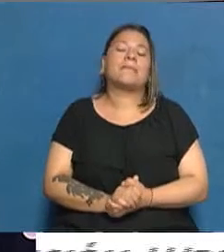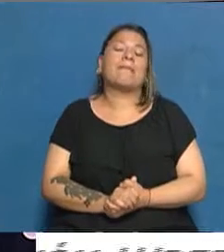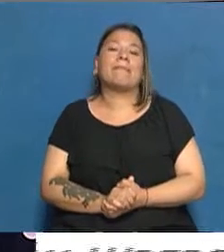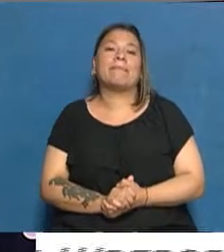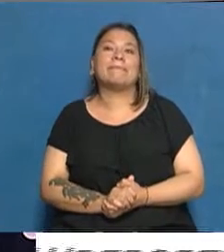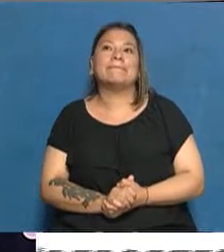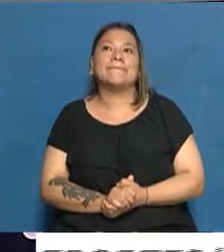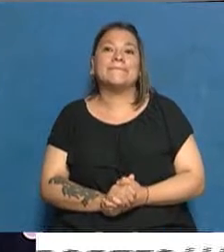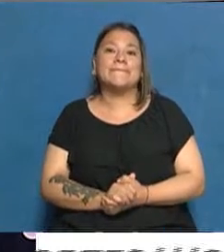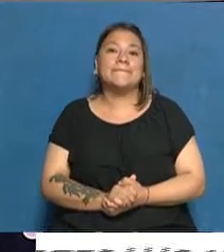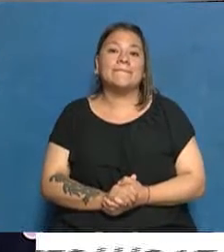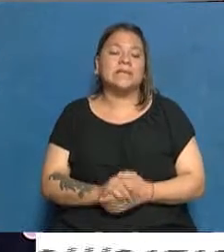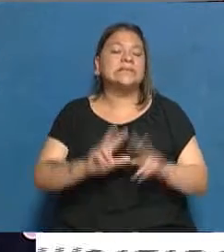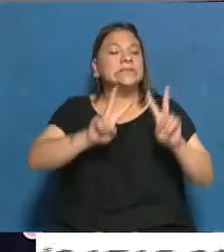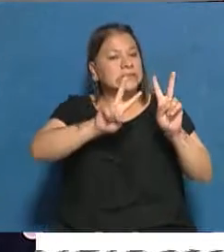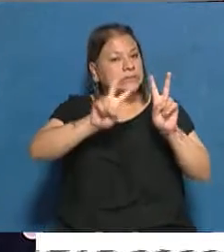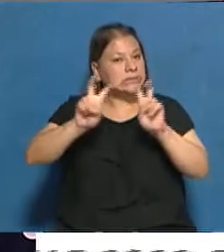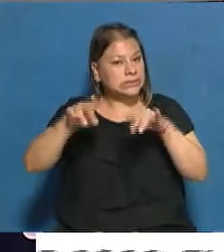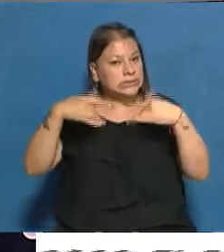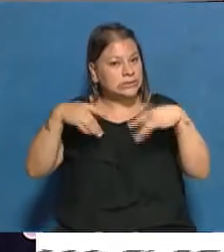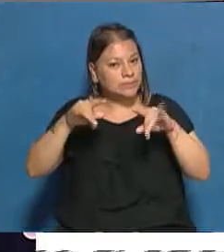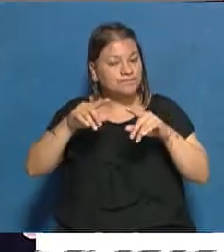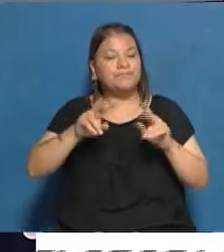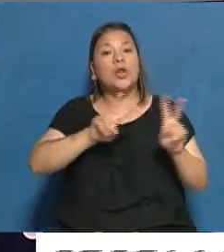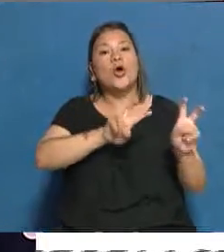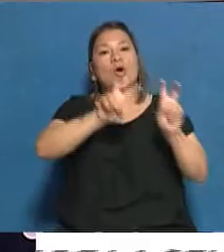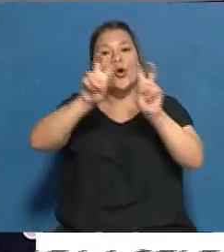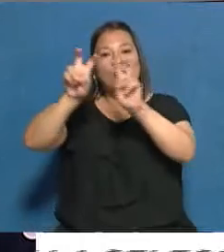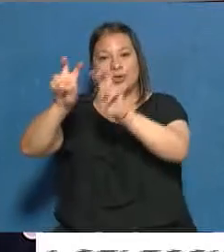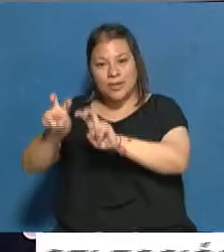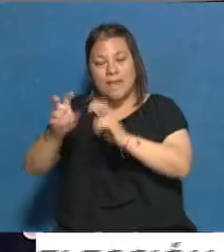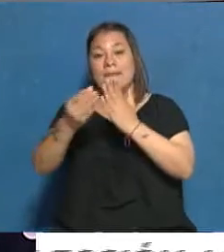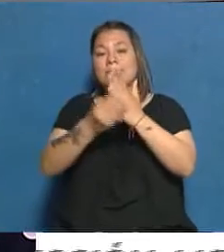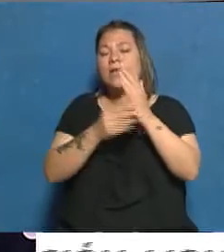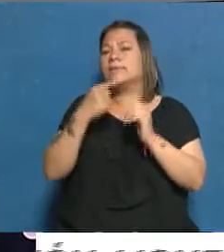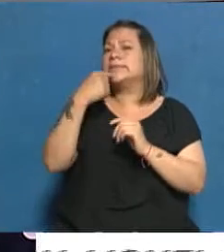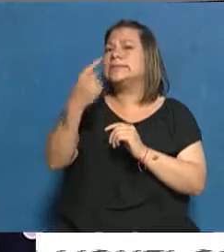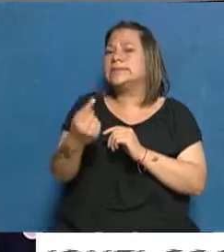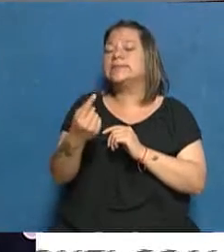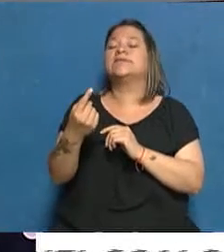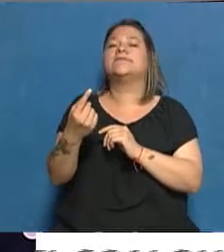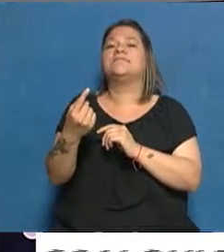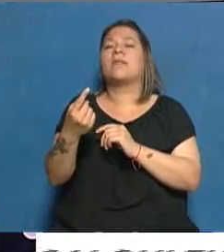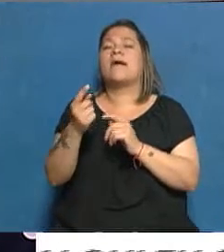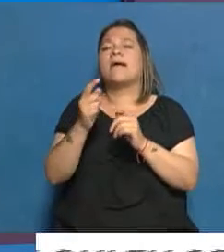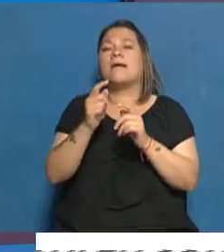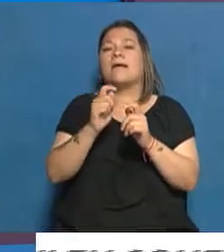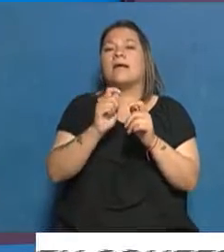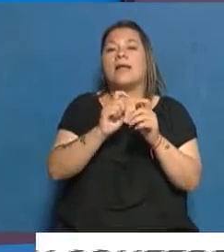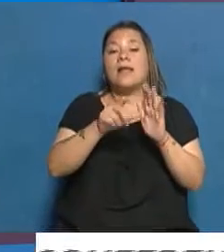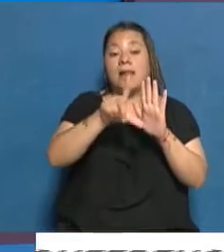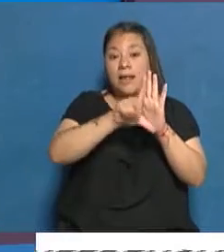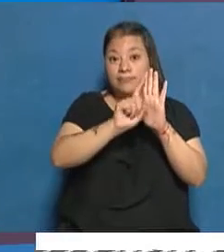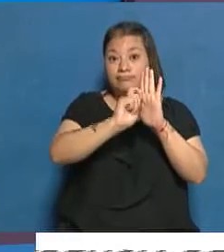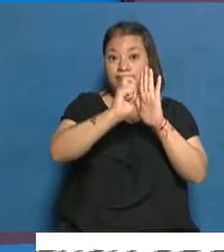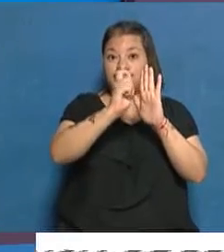transporte del interior del país. Todo un tema este. Sí. La otra parte es donde habla concretamente de donde se están haciendo una serie de modificaciones, reformas